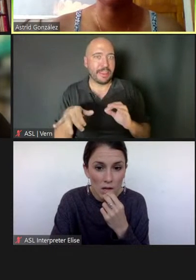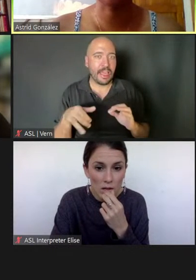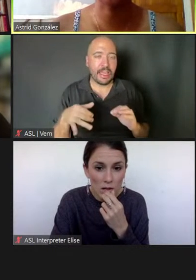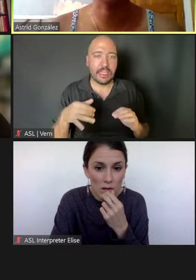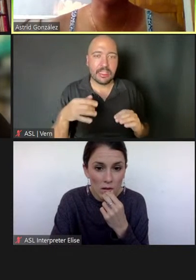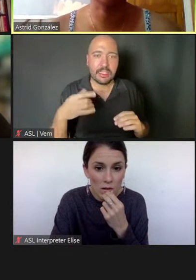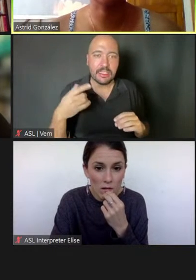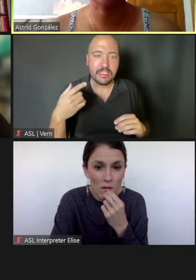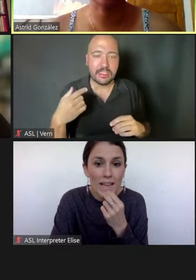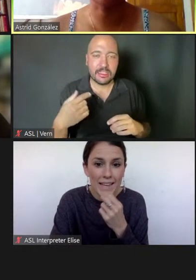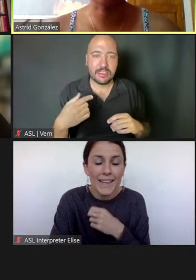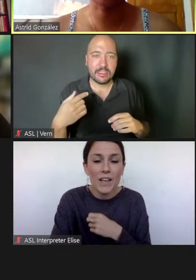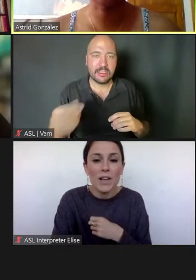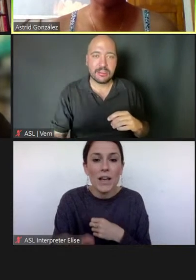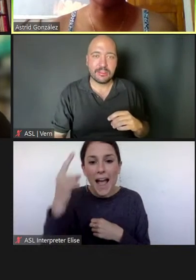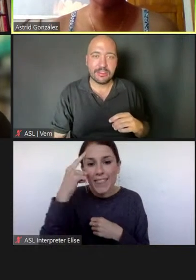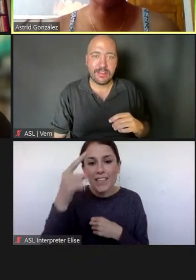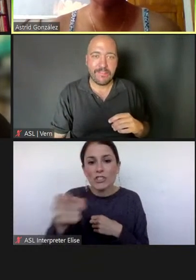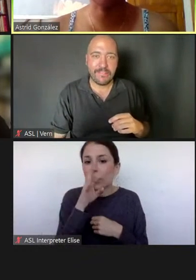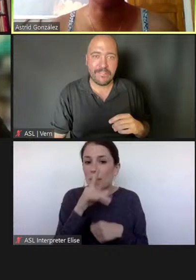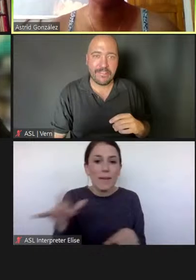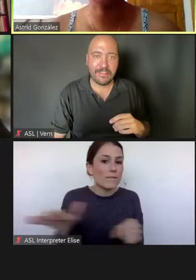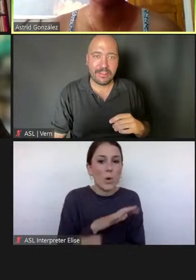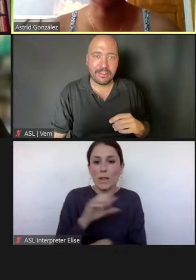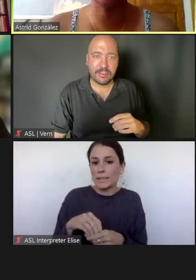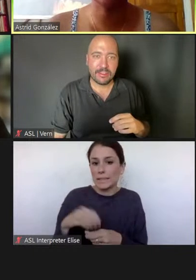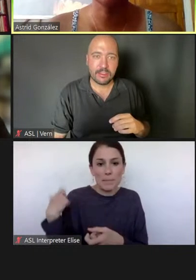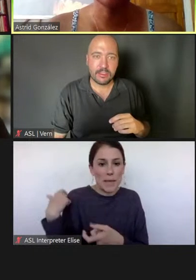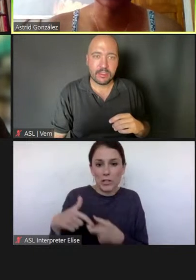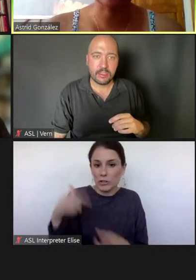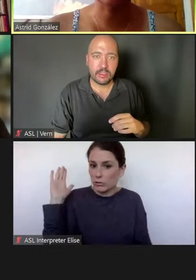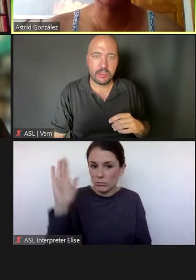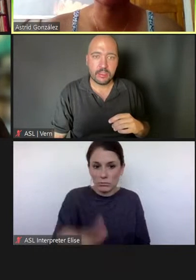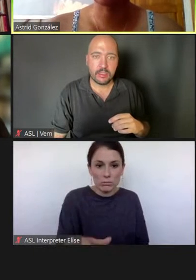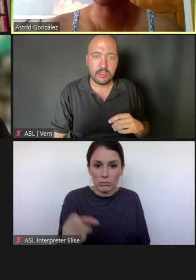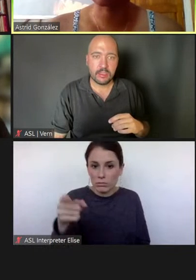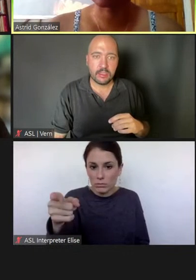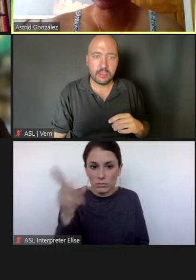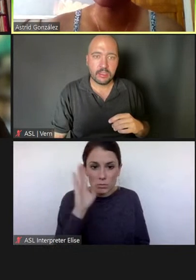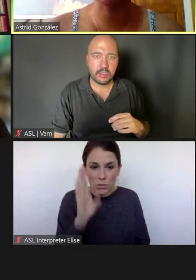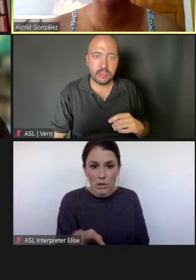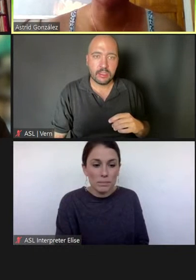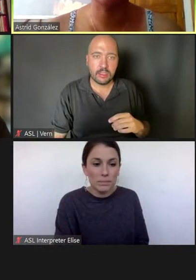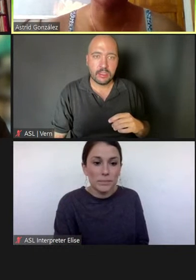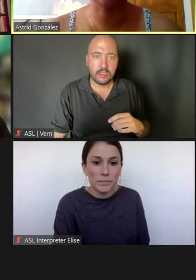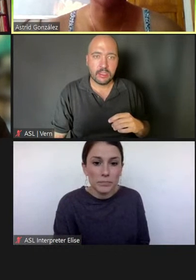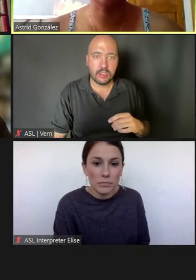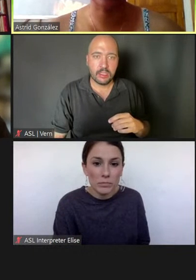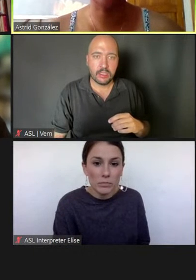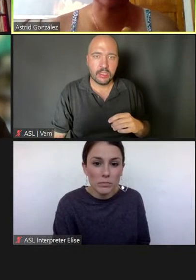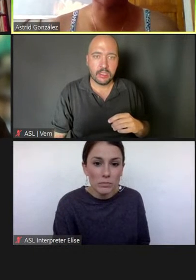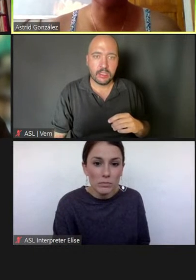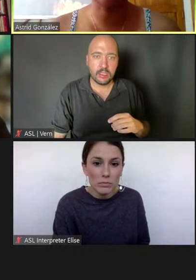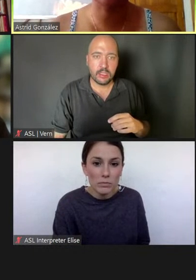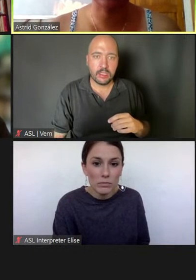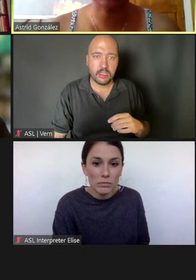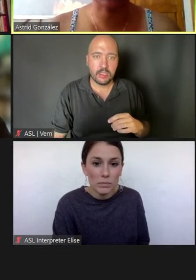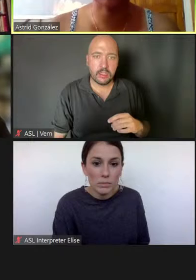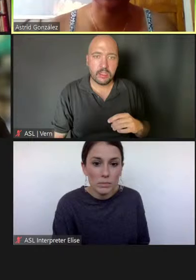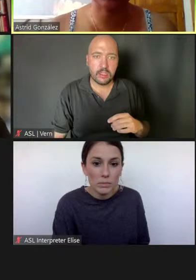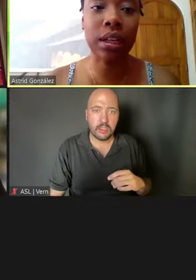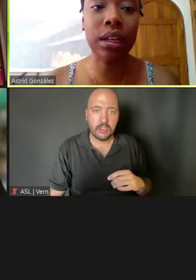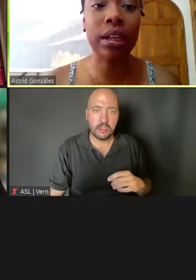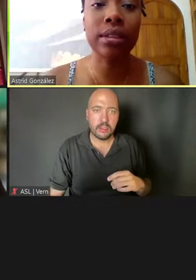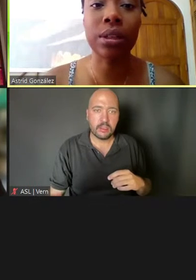de personas afrodescendientes en la construcción de región y de historia ha sido anulada o ha habitado